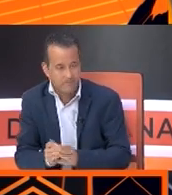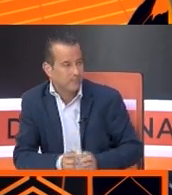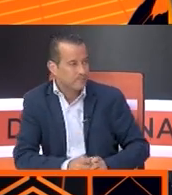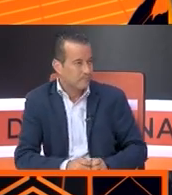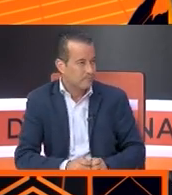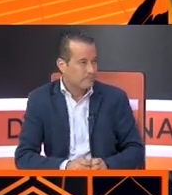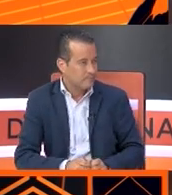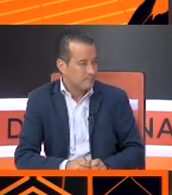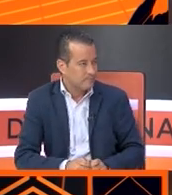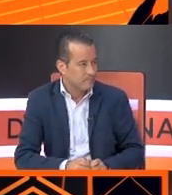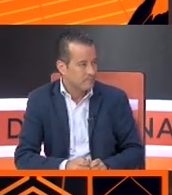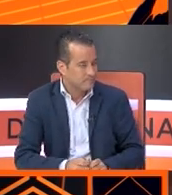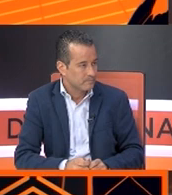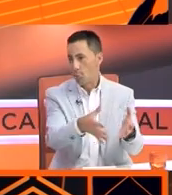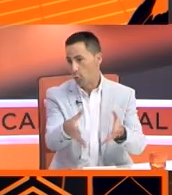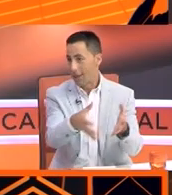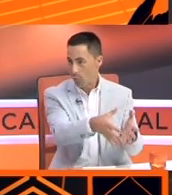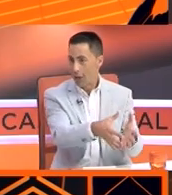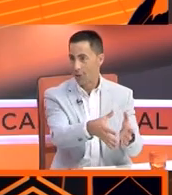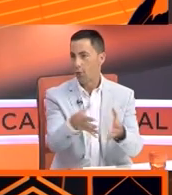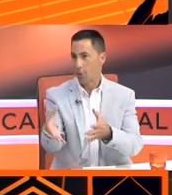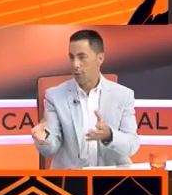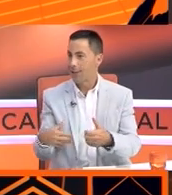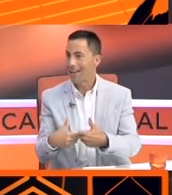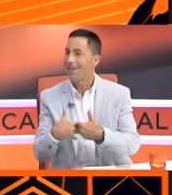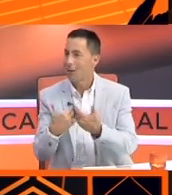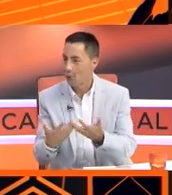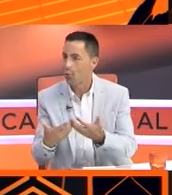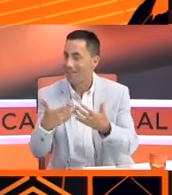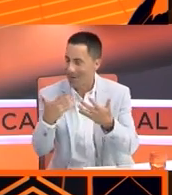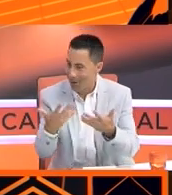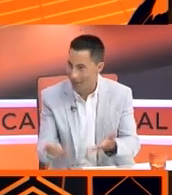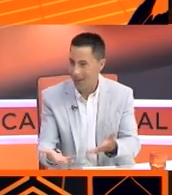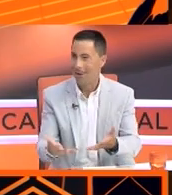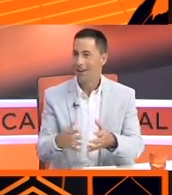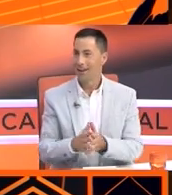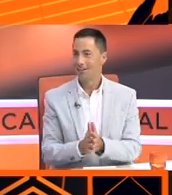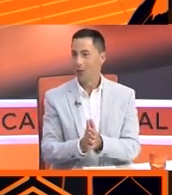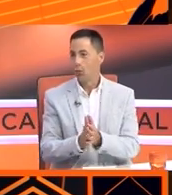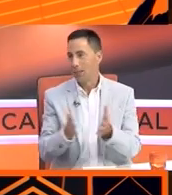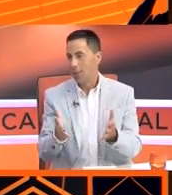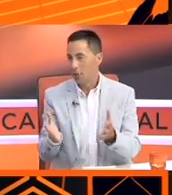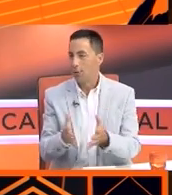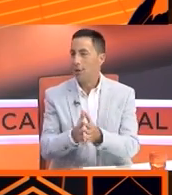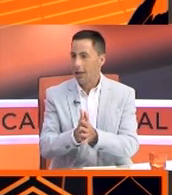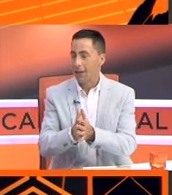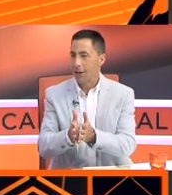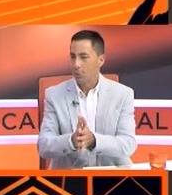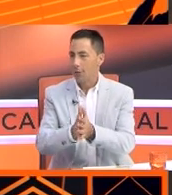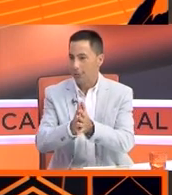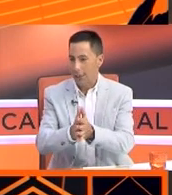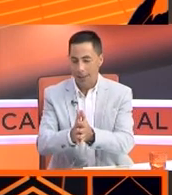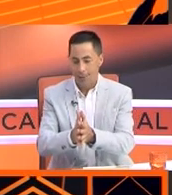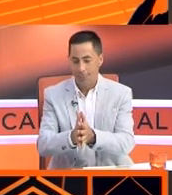te cesen. Recordemos que una persona investigada o imputada, como es el caso de Conrado Domínguez, tiene derecho a no decir la verdad en sede judicial. Por tanto, sí, en este